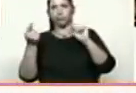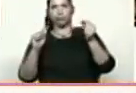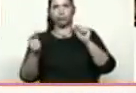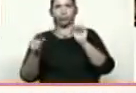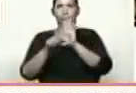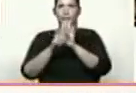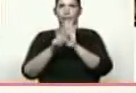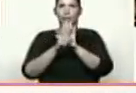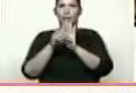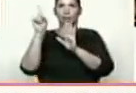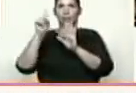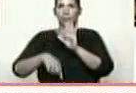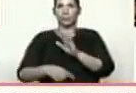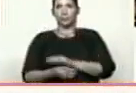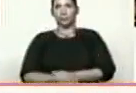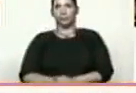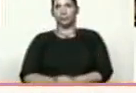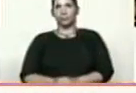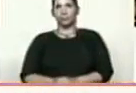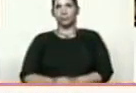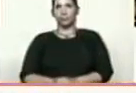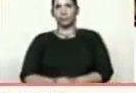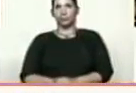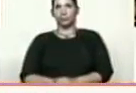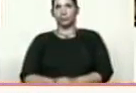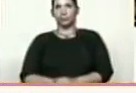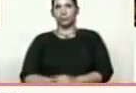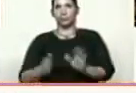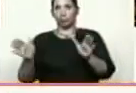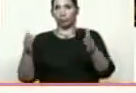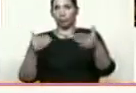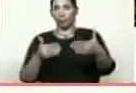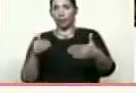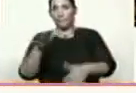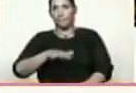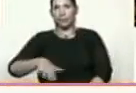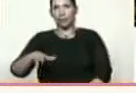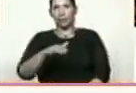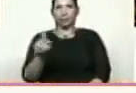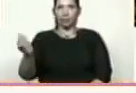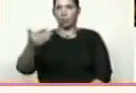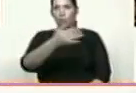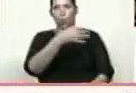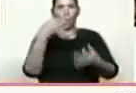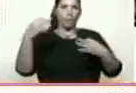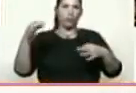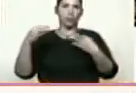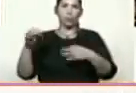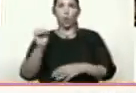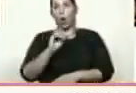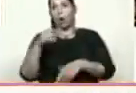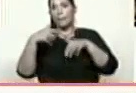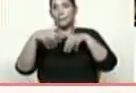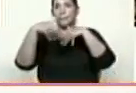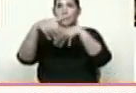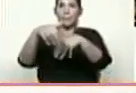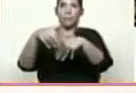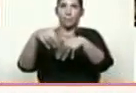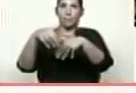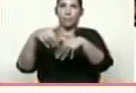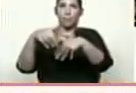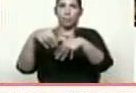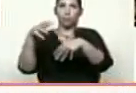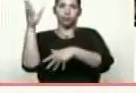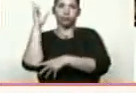había también los pipotes en las esquinas o las cajas en las plazas recogiendo papeles o todas las marchas y manifestaciones a ser oídas